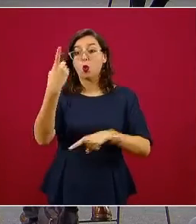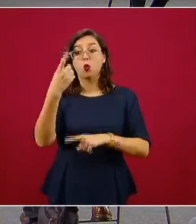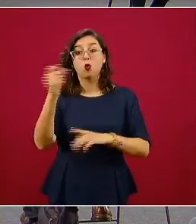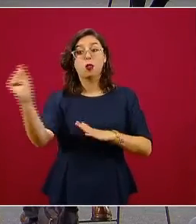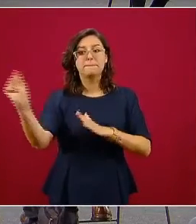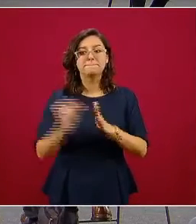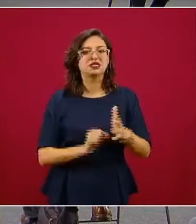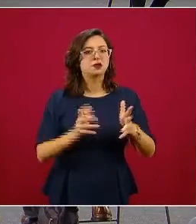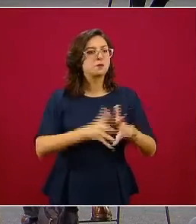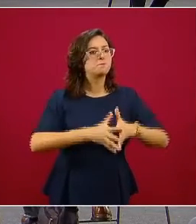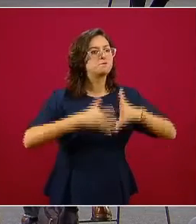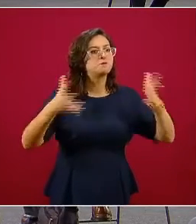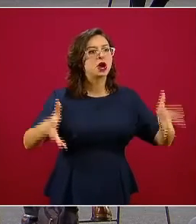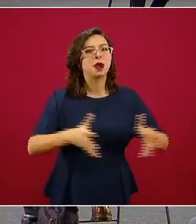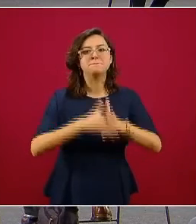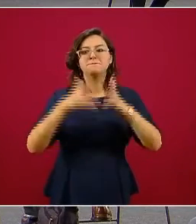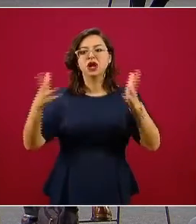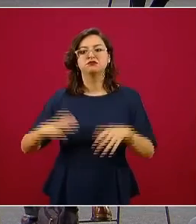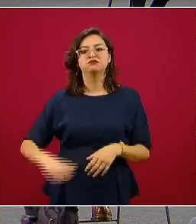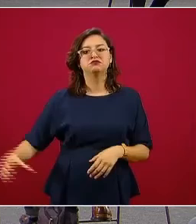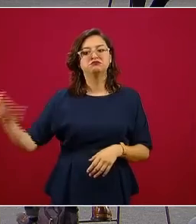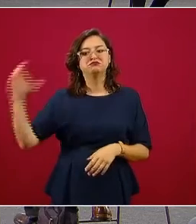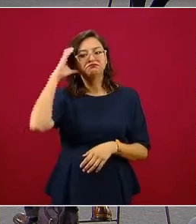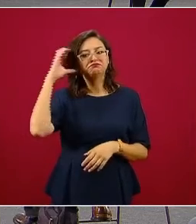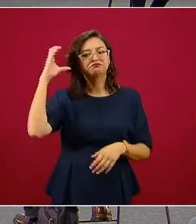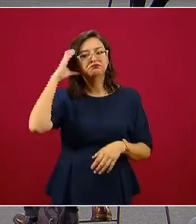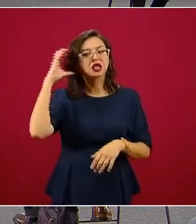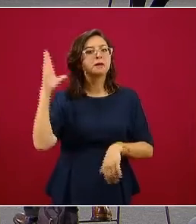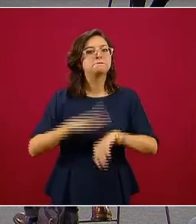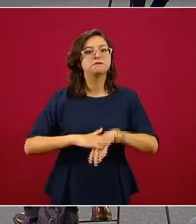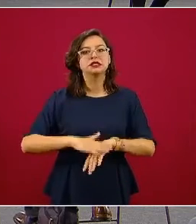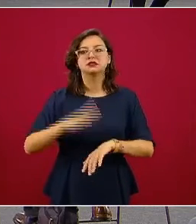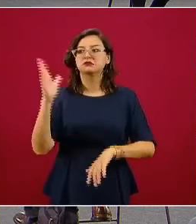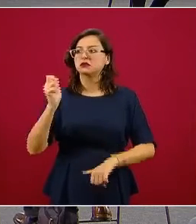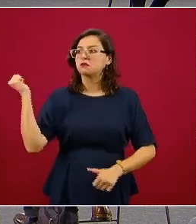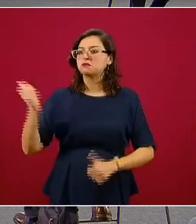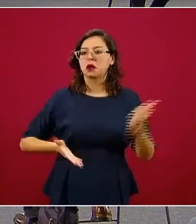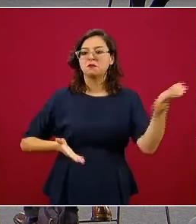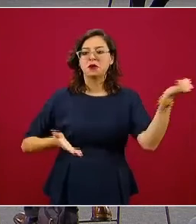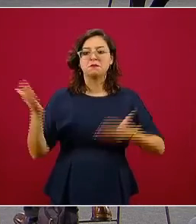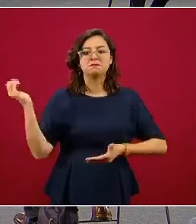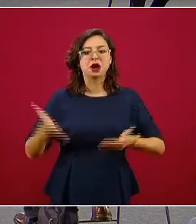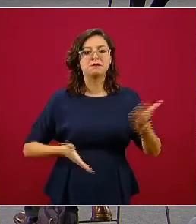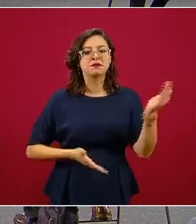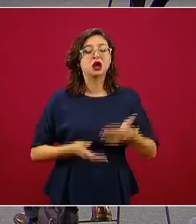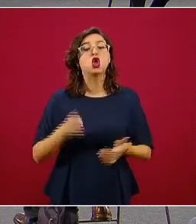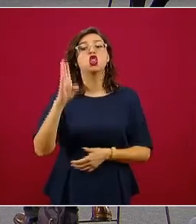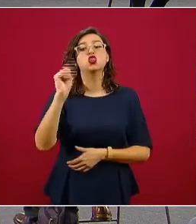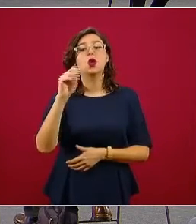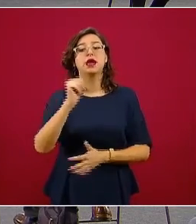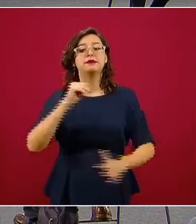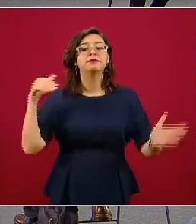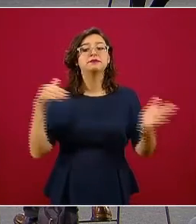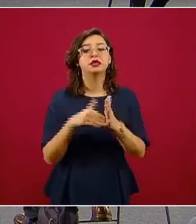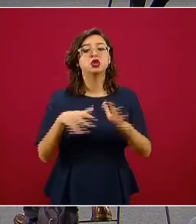aumentamos ¿cuántas camas con ventiladores? Ahorita van